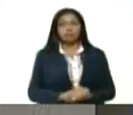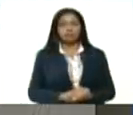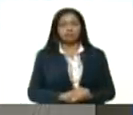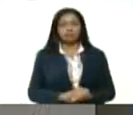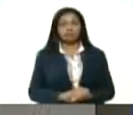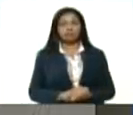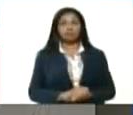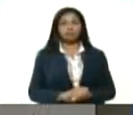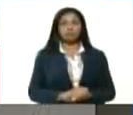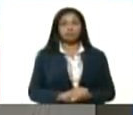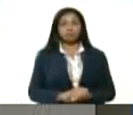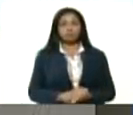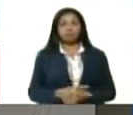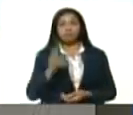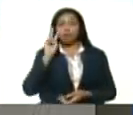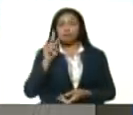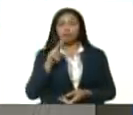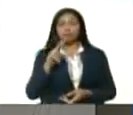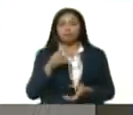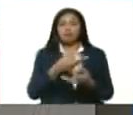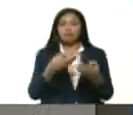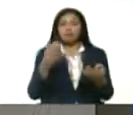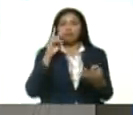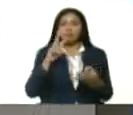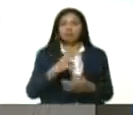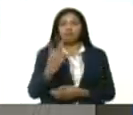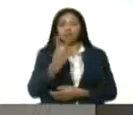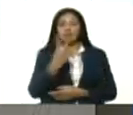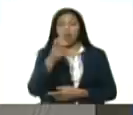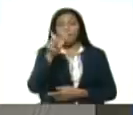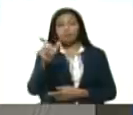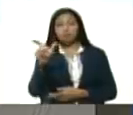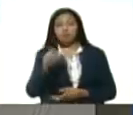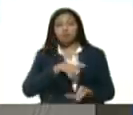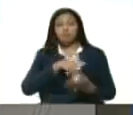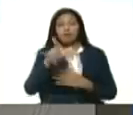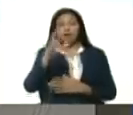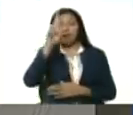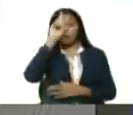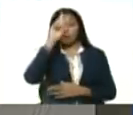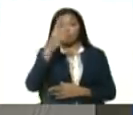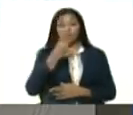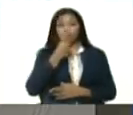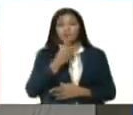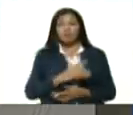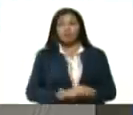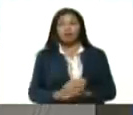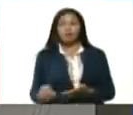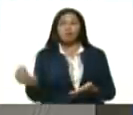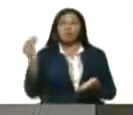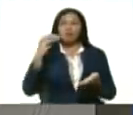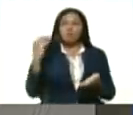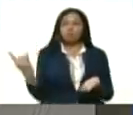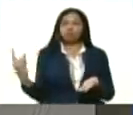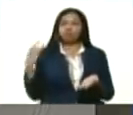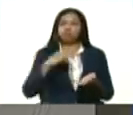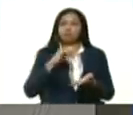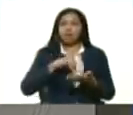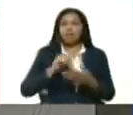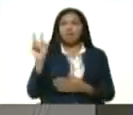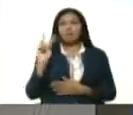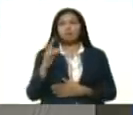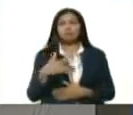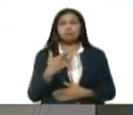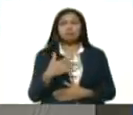Queda perfectamente establecido que dos de las personas que viajaron a República Dominicana a su regreso se encontraban